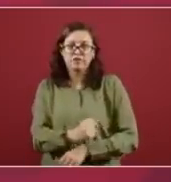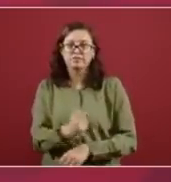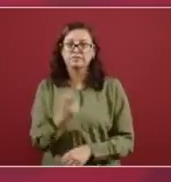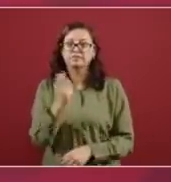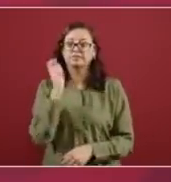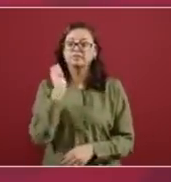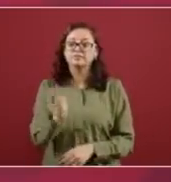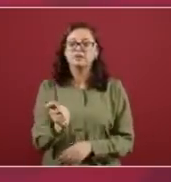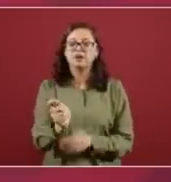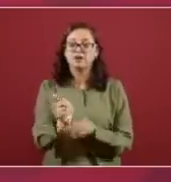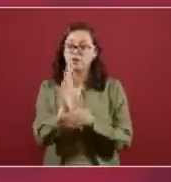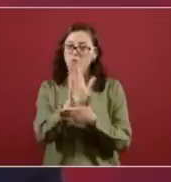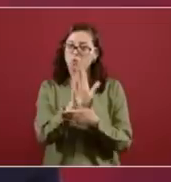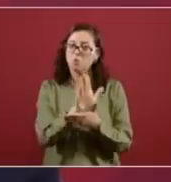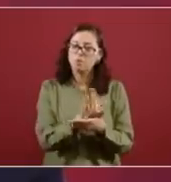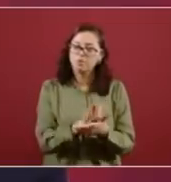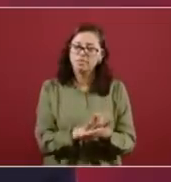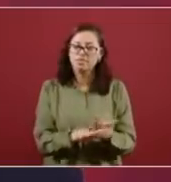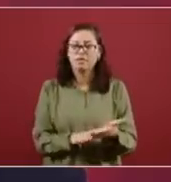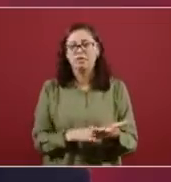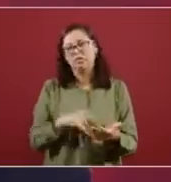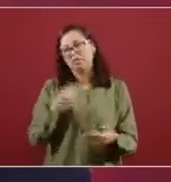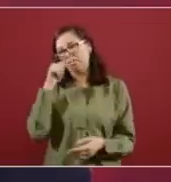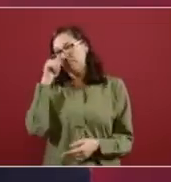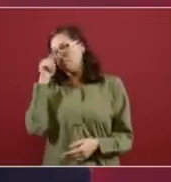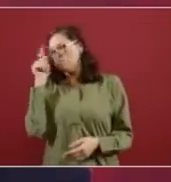no es prepotencia la arrogancia